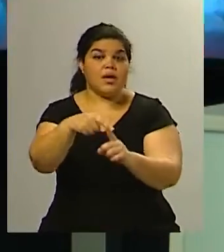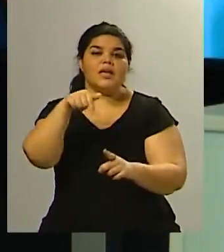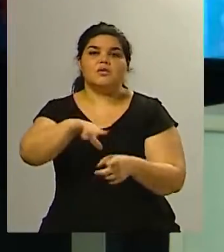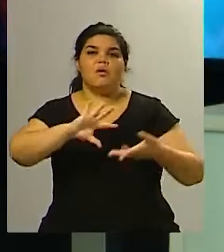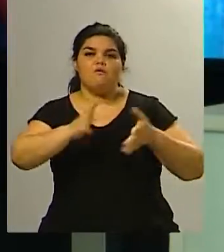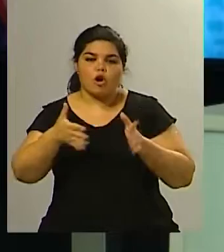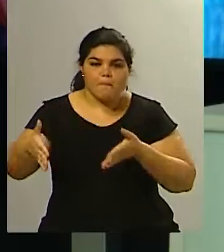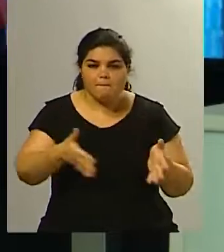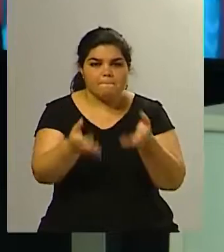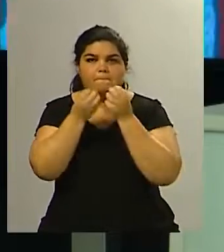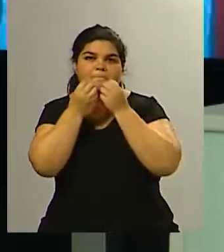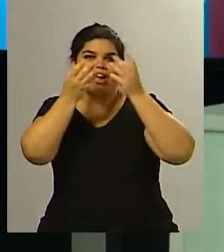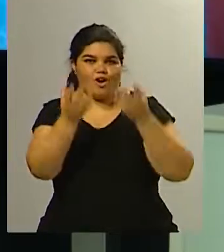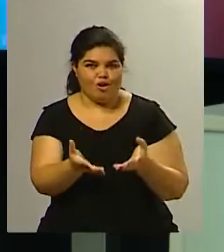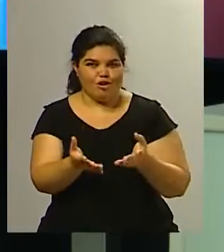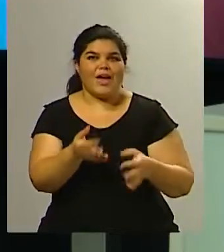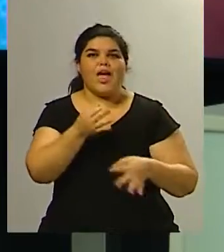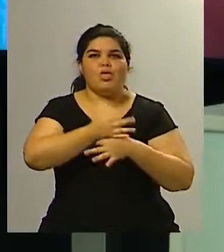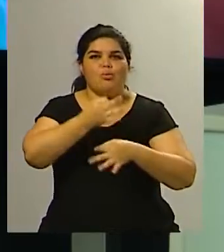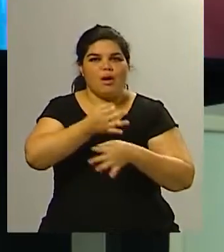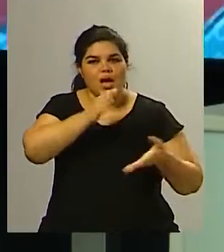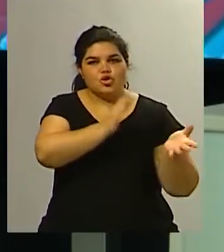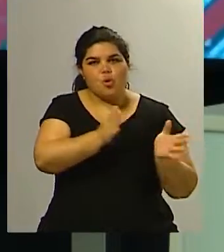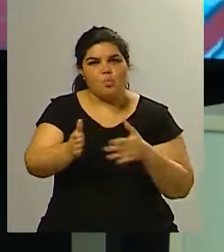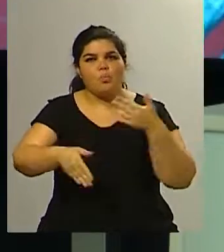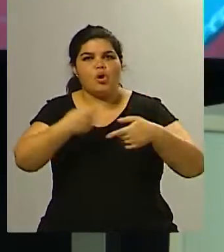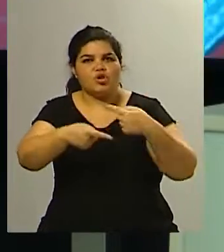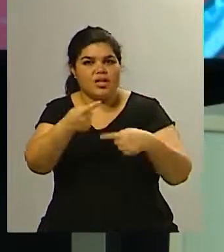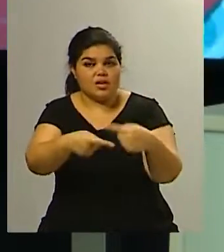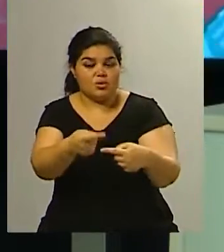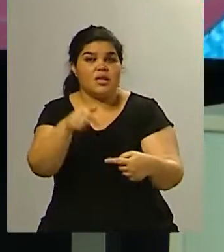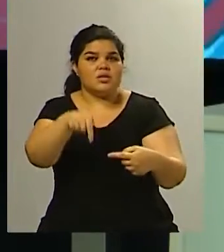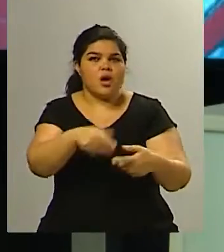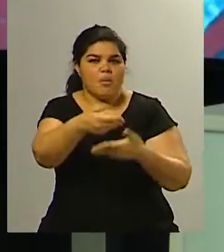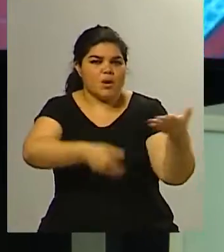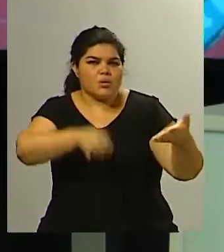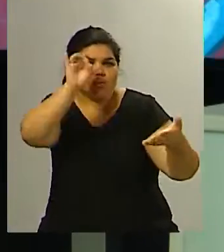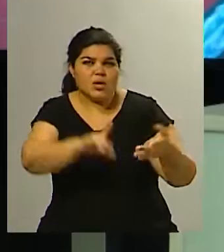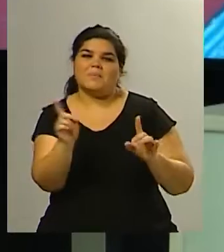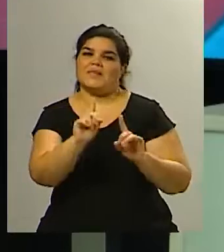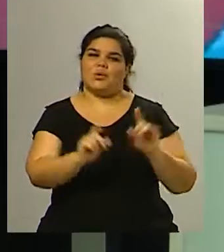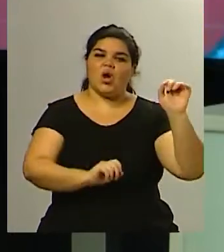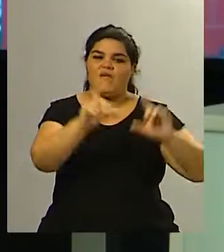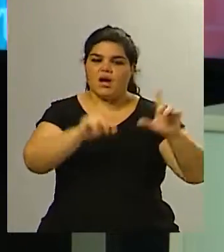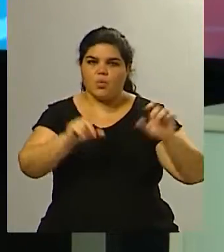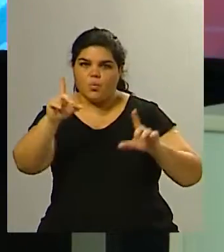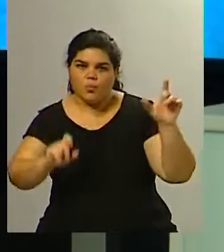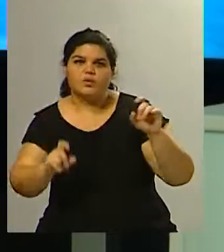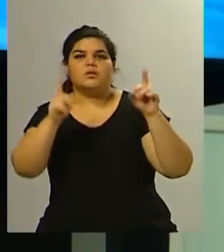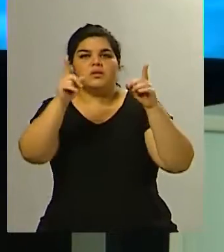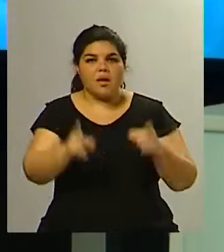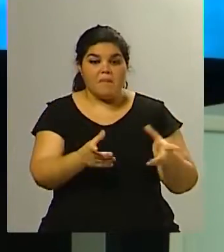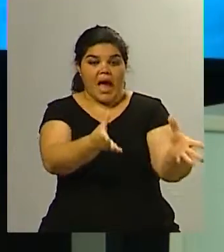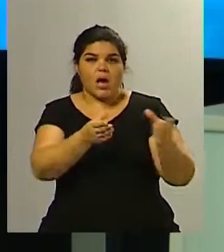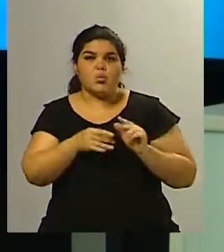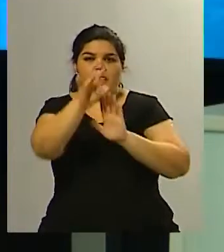en este caso, el proceso de educación y no es lo único que se evalúa. Hay números, estadísticas y todo esto ayuda justamente